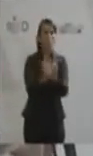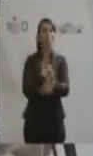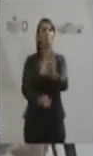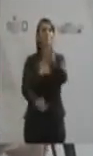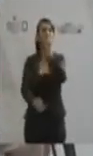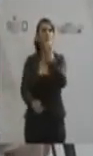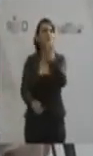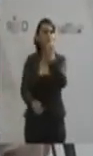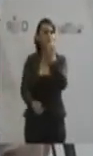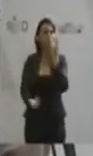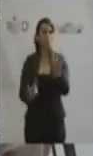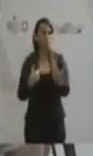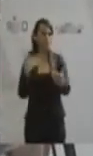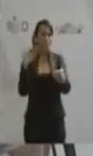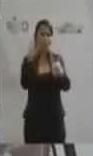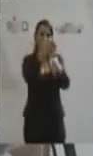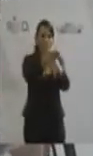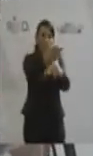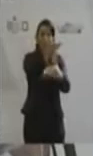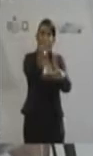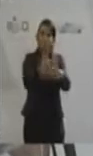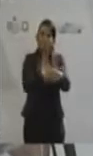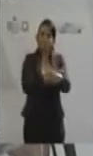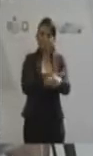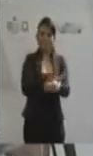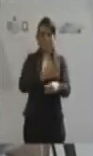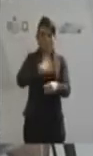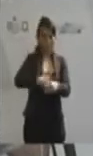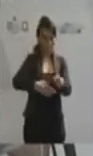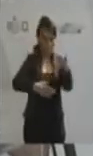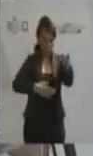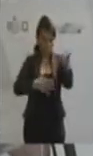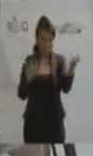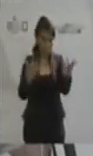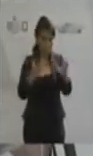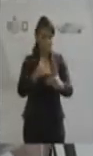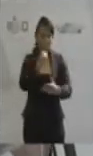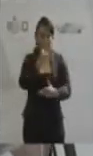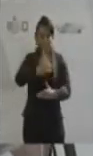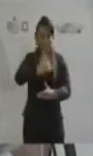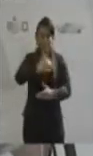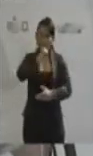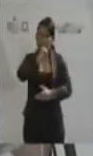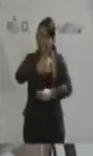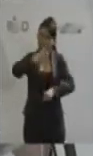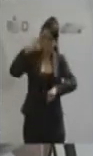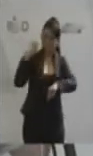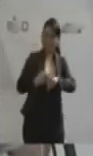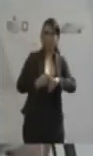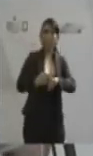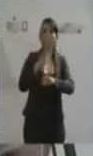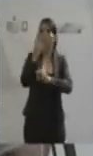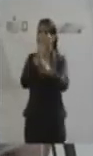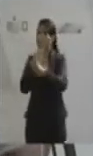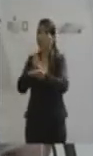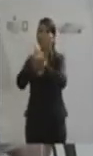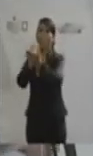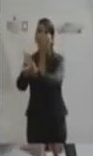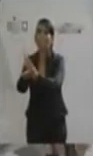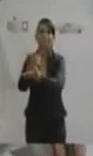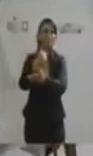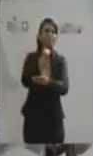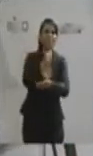de procuración de justicia que son insensibles que no se preocupan que nunca los encuentras